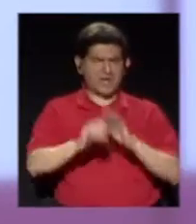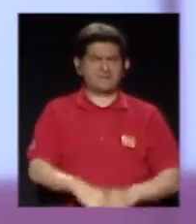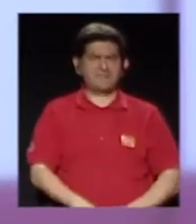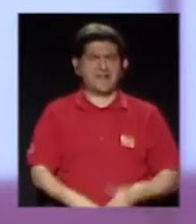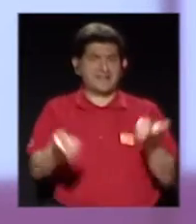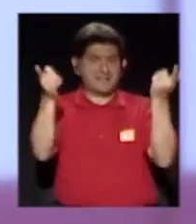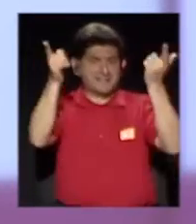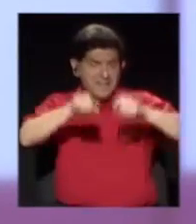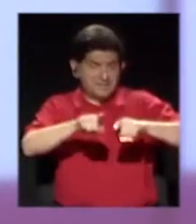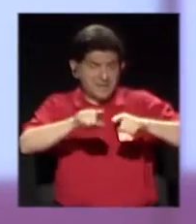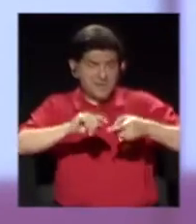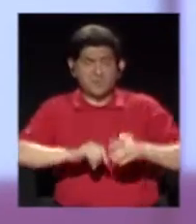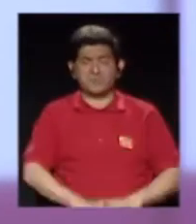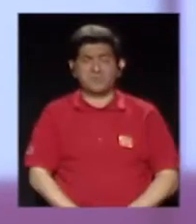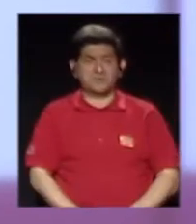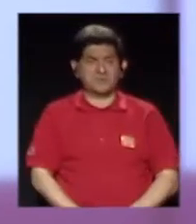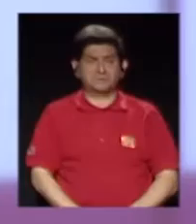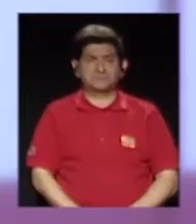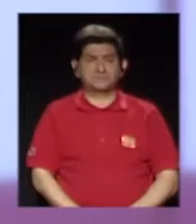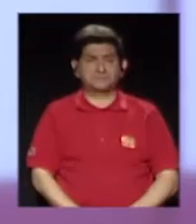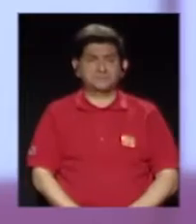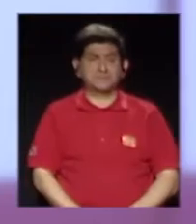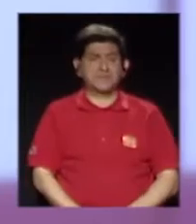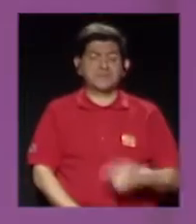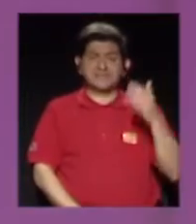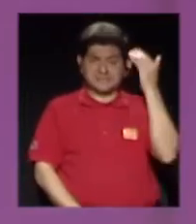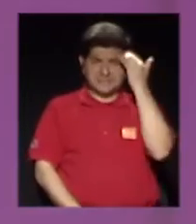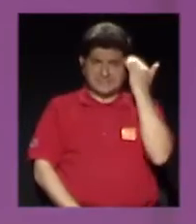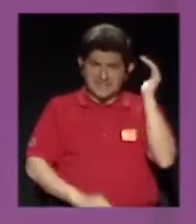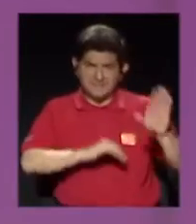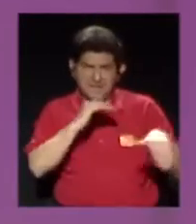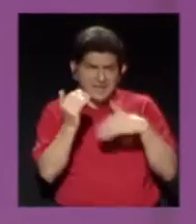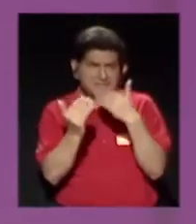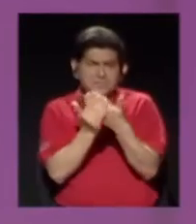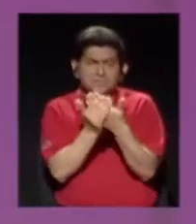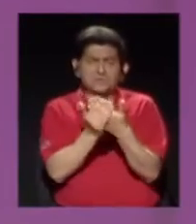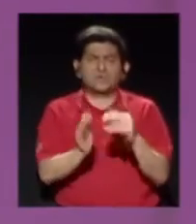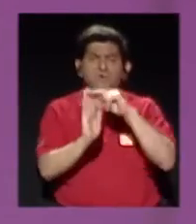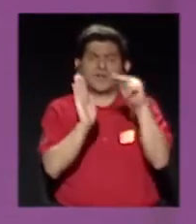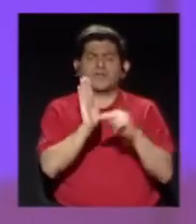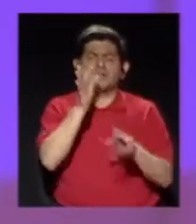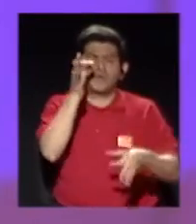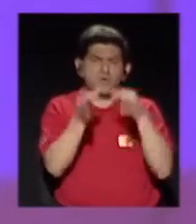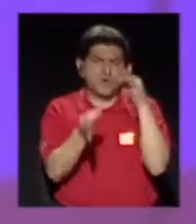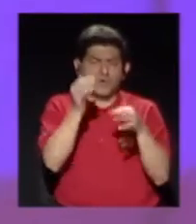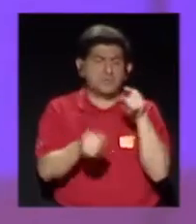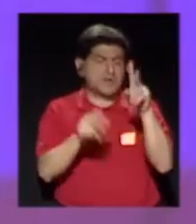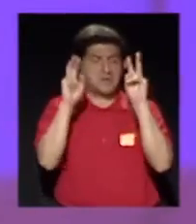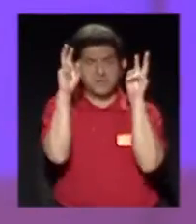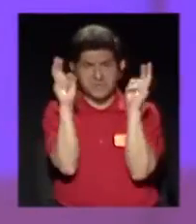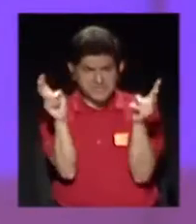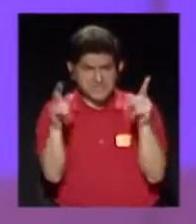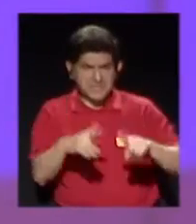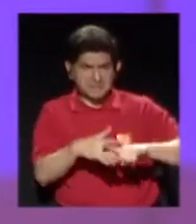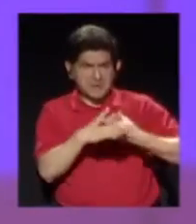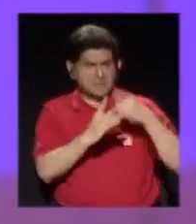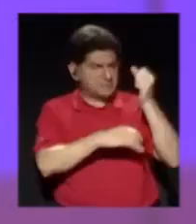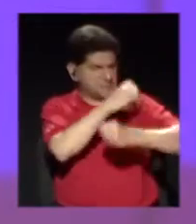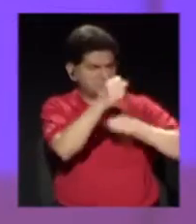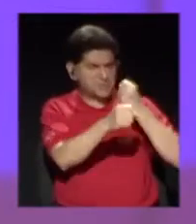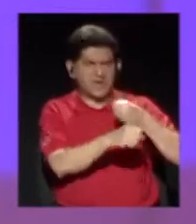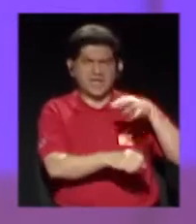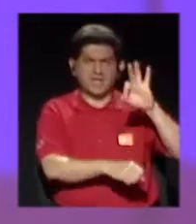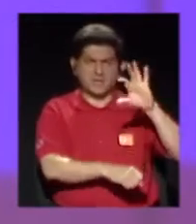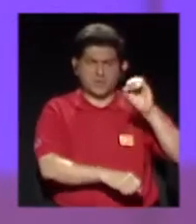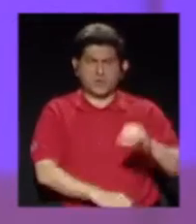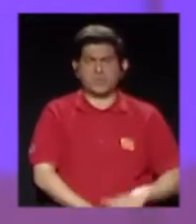más que de datos porque sabemos que si todas las el marco jurídico con este tema empezó en los 90 apenas